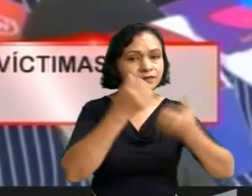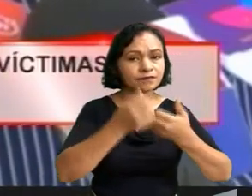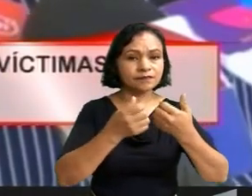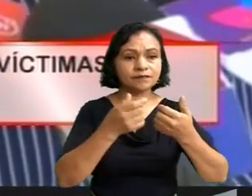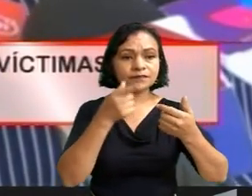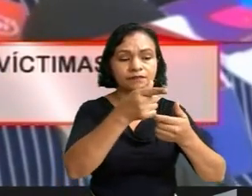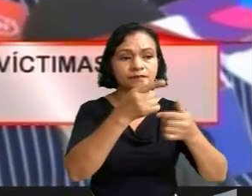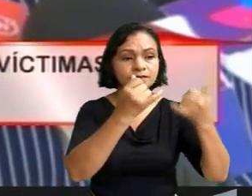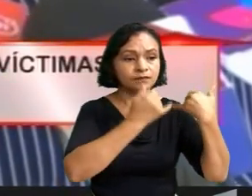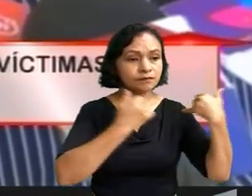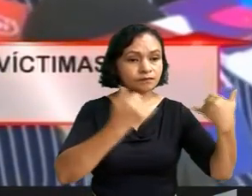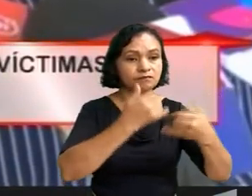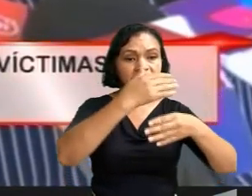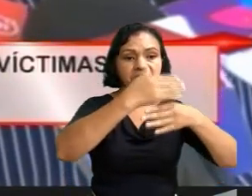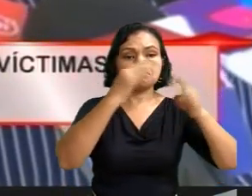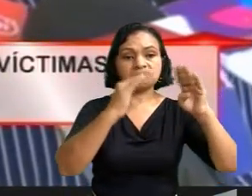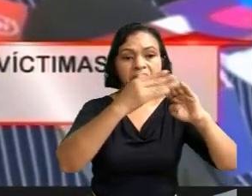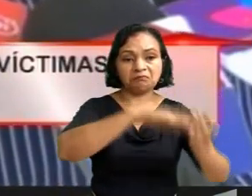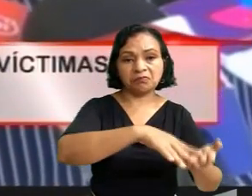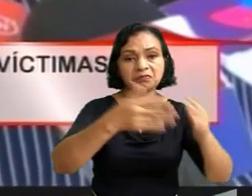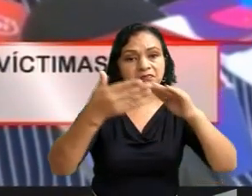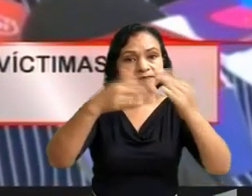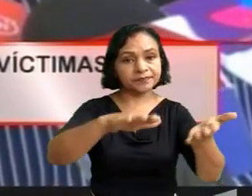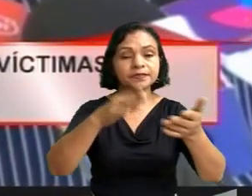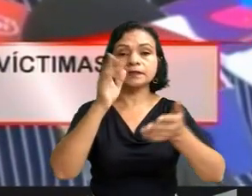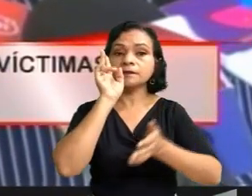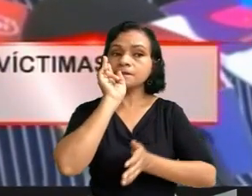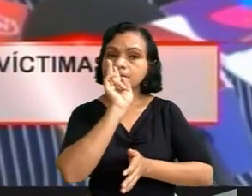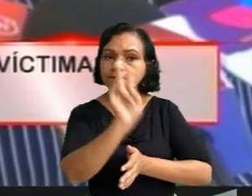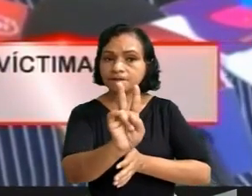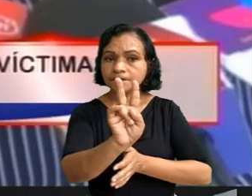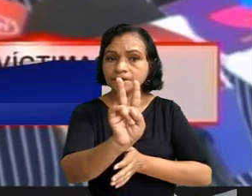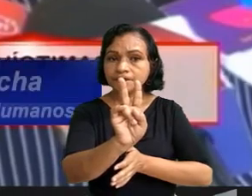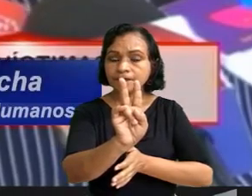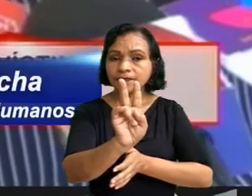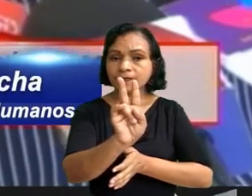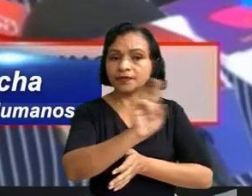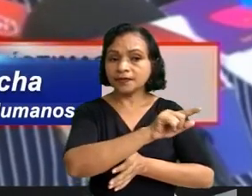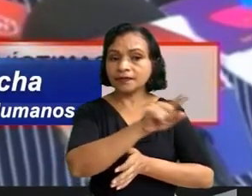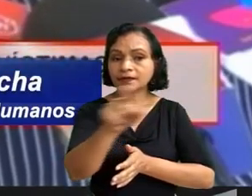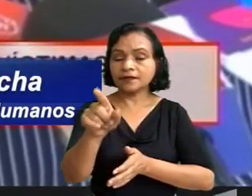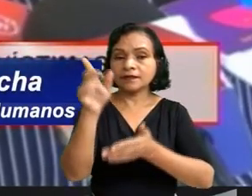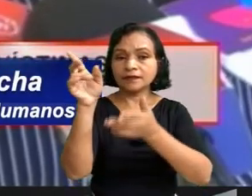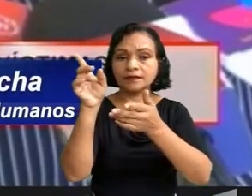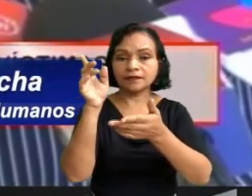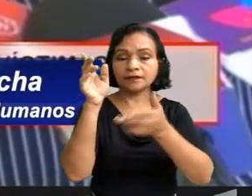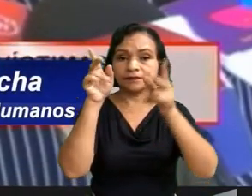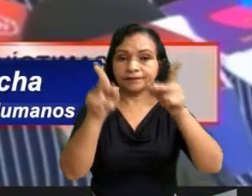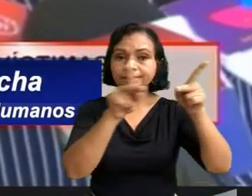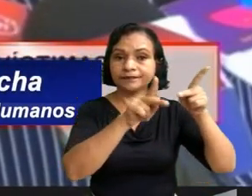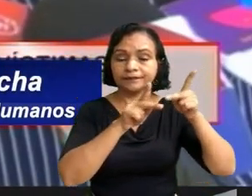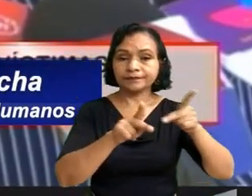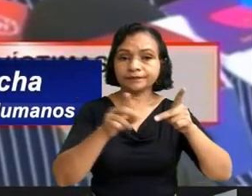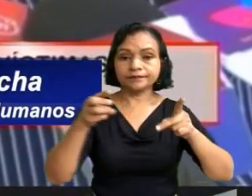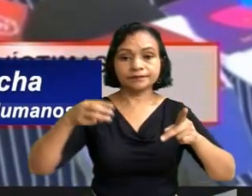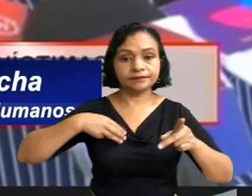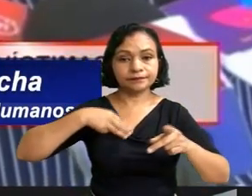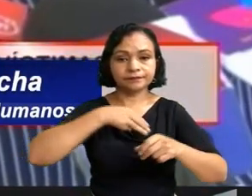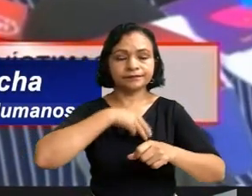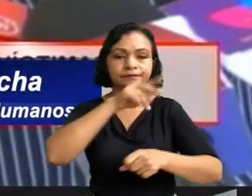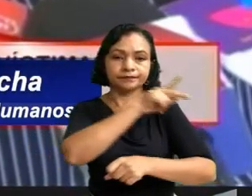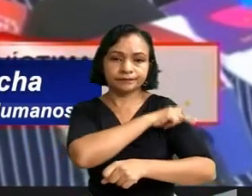propiedad pública y privada logrando contratar y entre las víctimas hay miembros de la policía